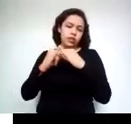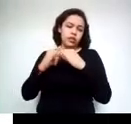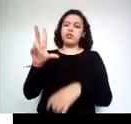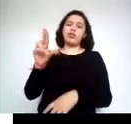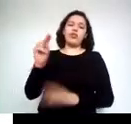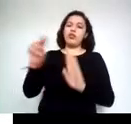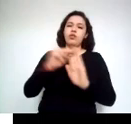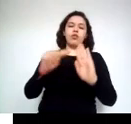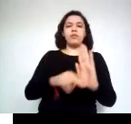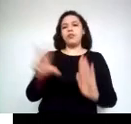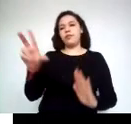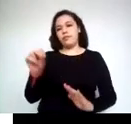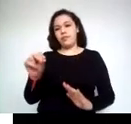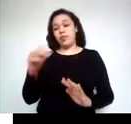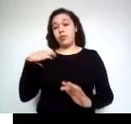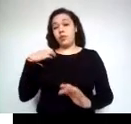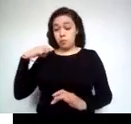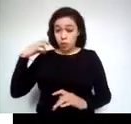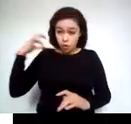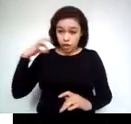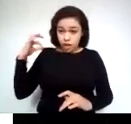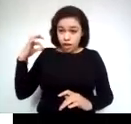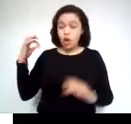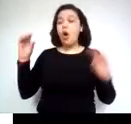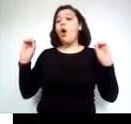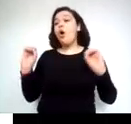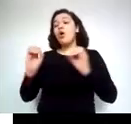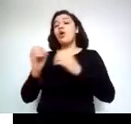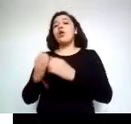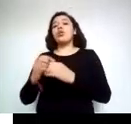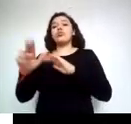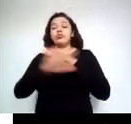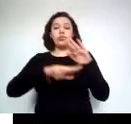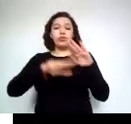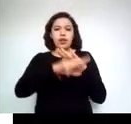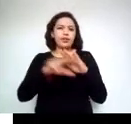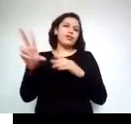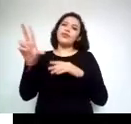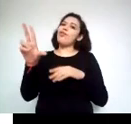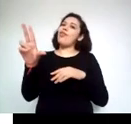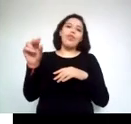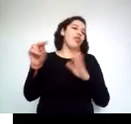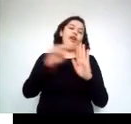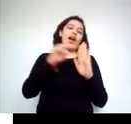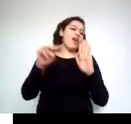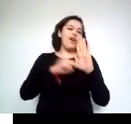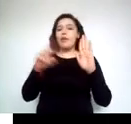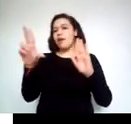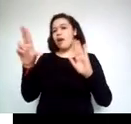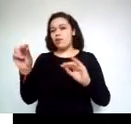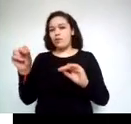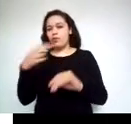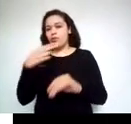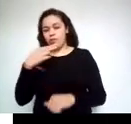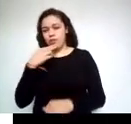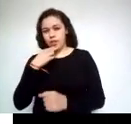sentido, los voluntarios o los que trabajan por honorarios no son sujetos de esta norma, entendiendo sí muy,